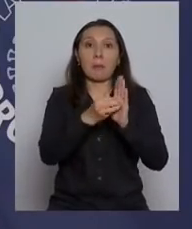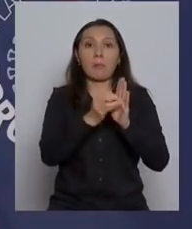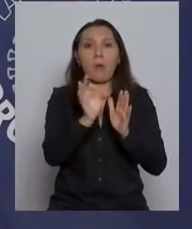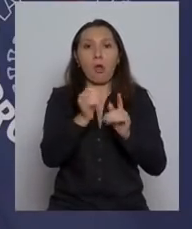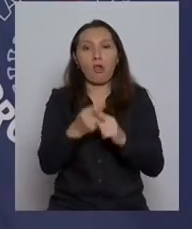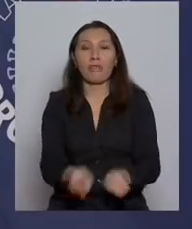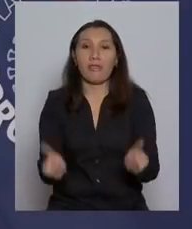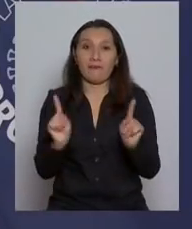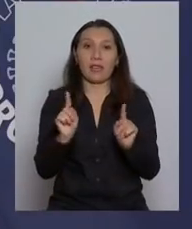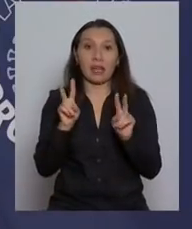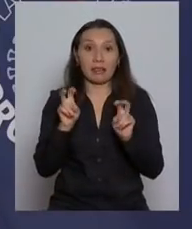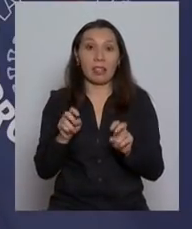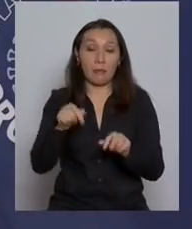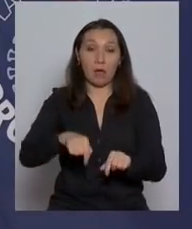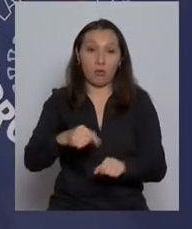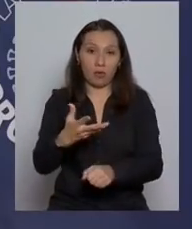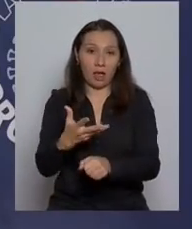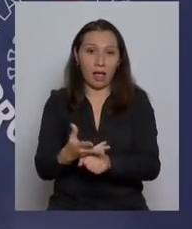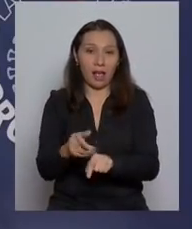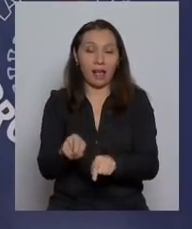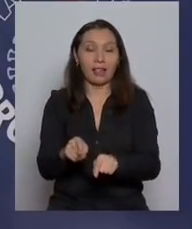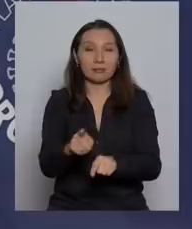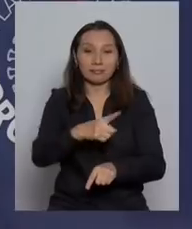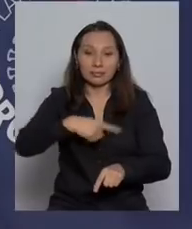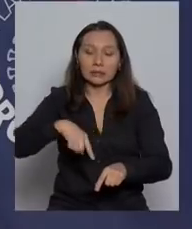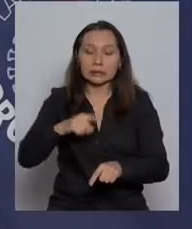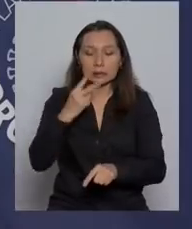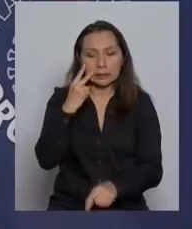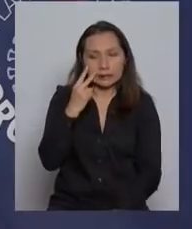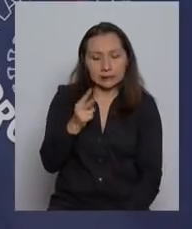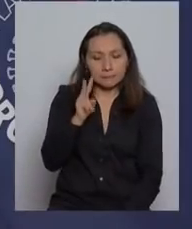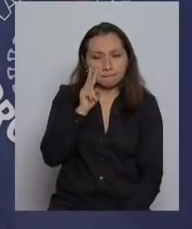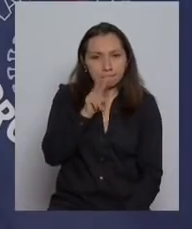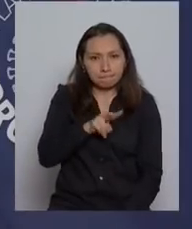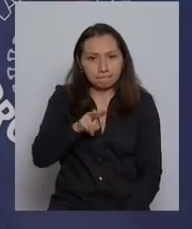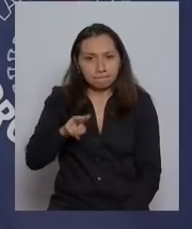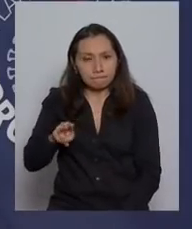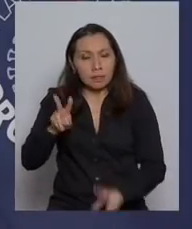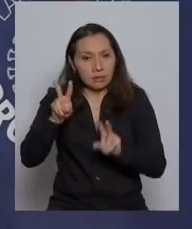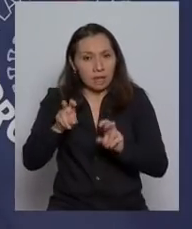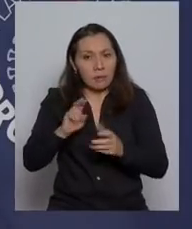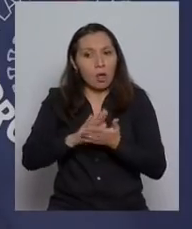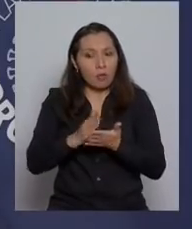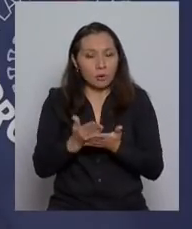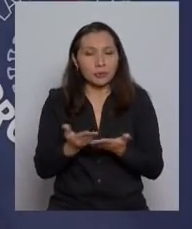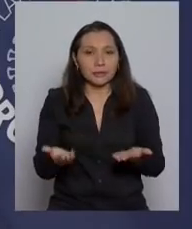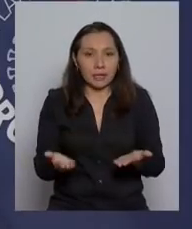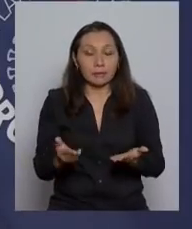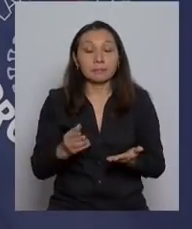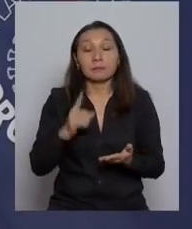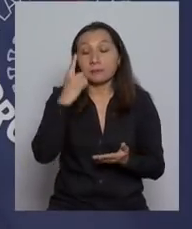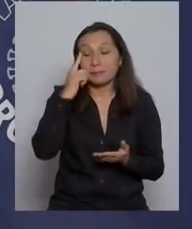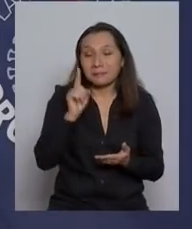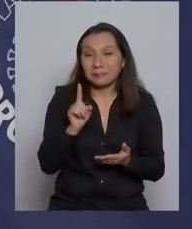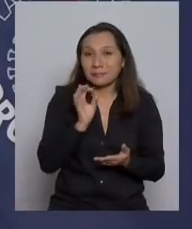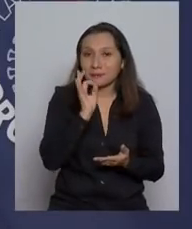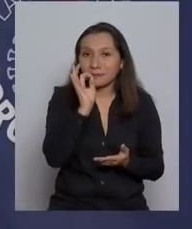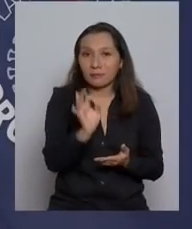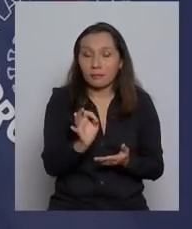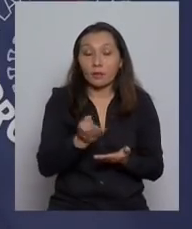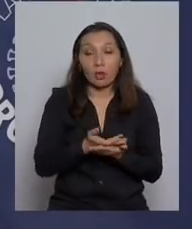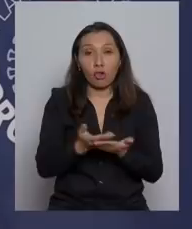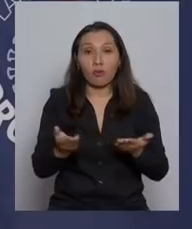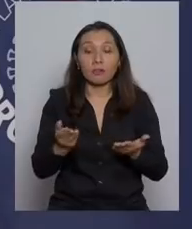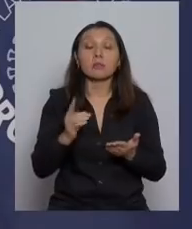muy distinto a lo que tenemos hoy día, y lo que tenemos que ir observando es la línea gruesa. Sin decir más, se